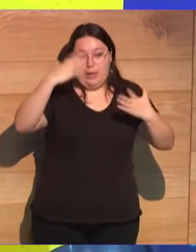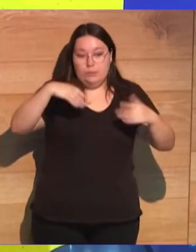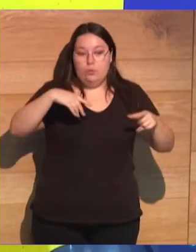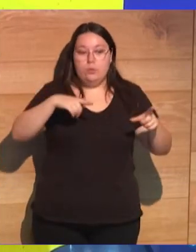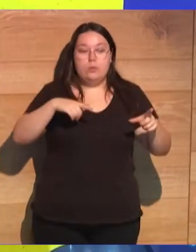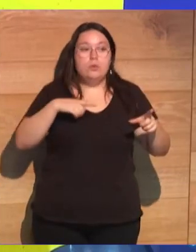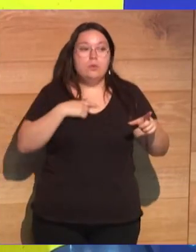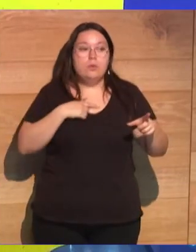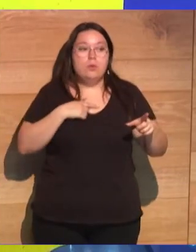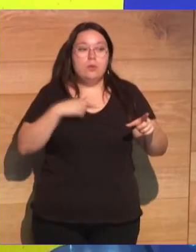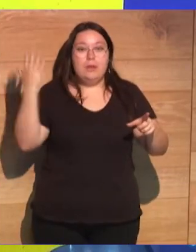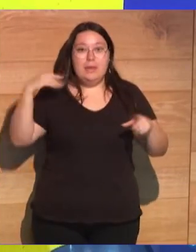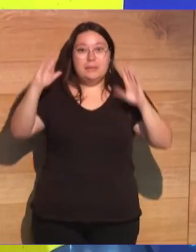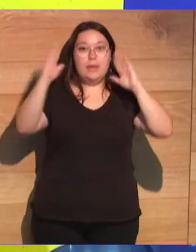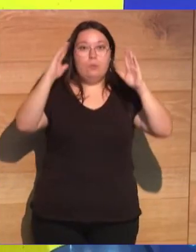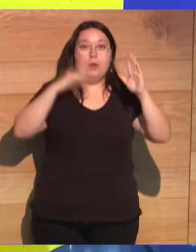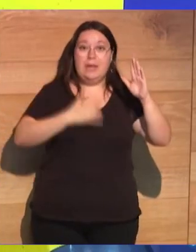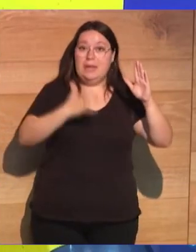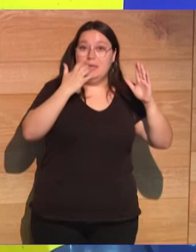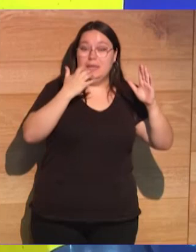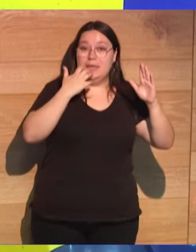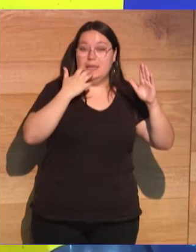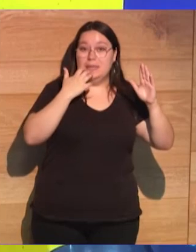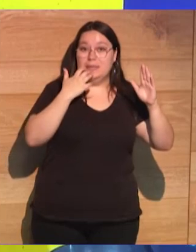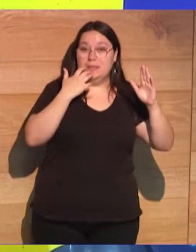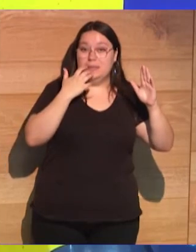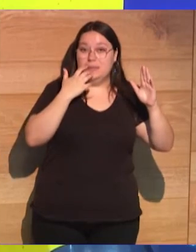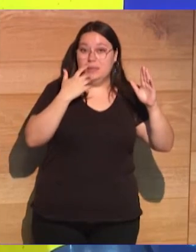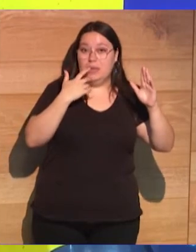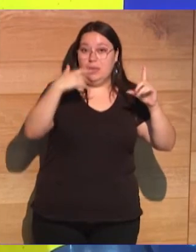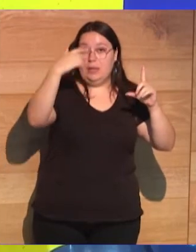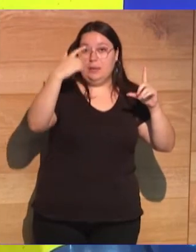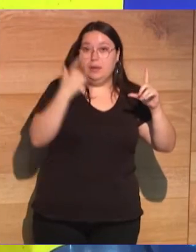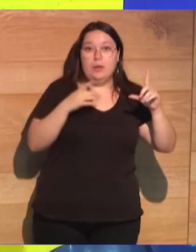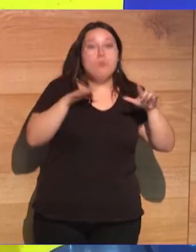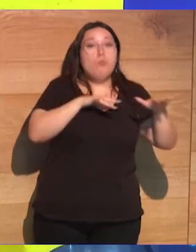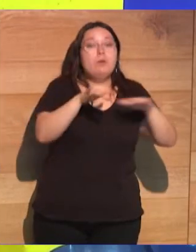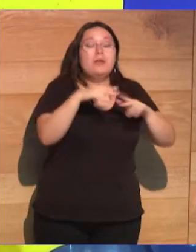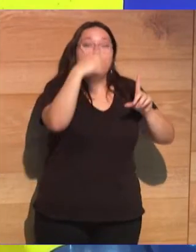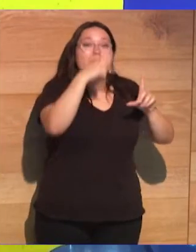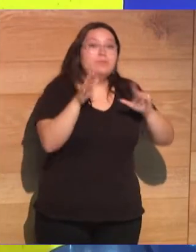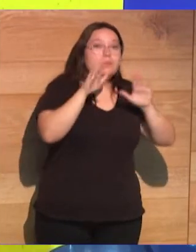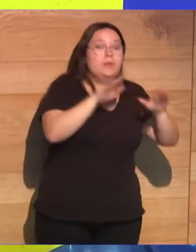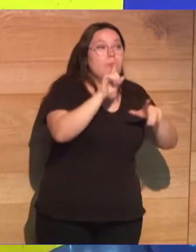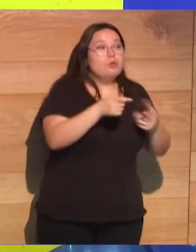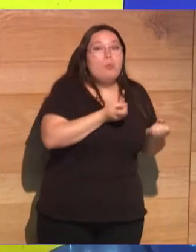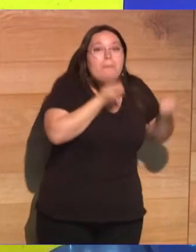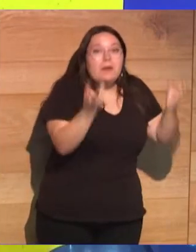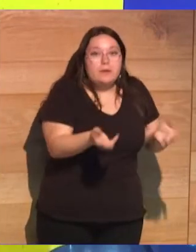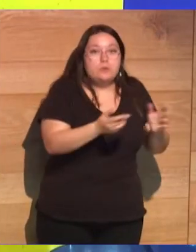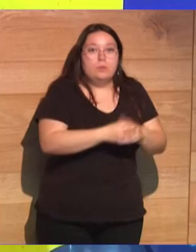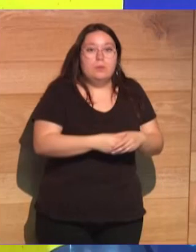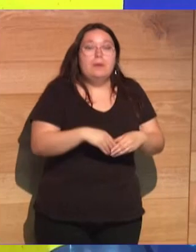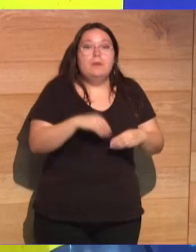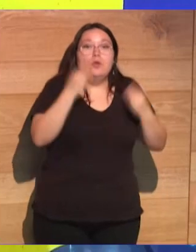surrealismo, en aquella época, pues cada vez que había una corriente pictórica, pues sacaban un manifiesto. Entonces sacaban el manifiesto de los